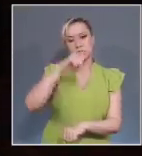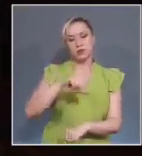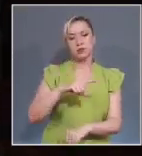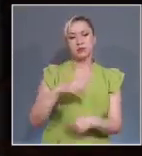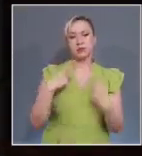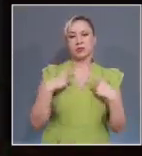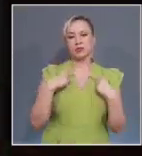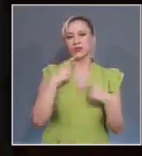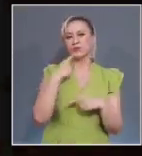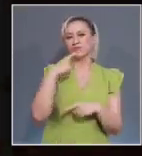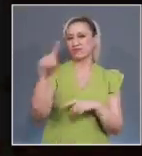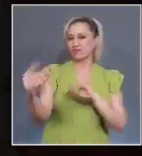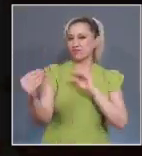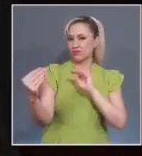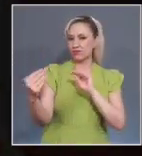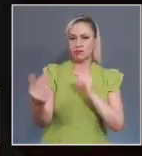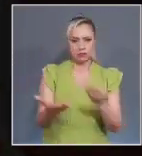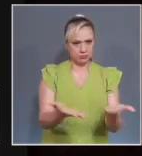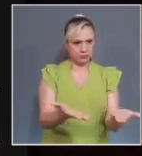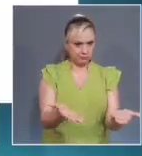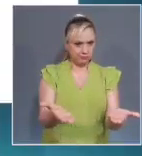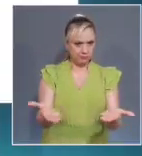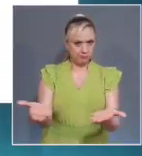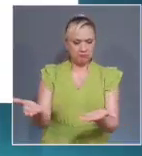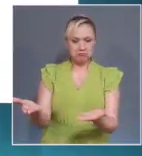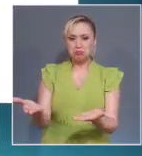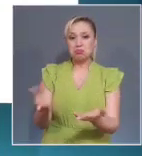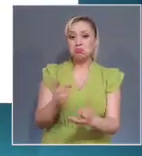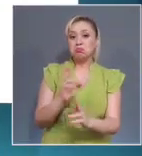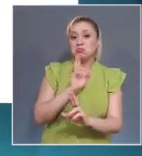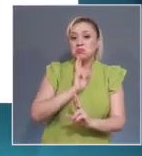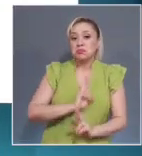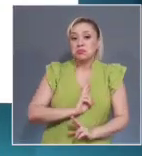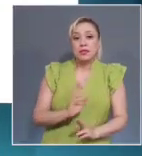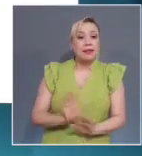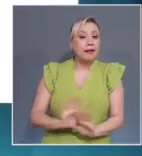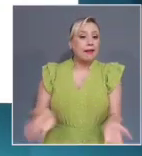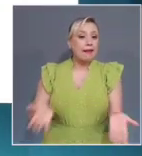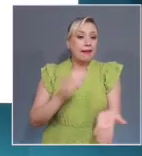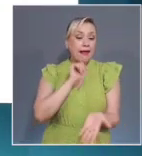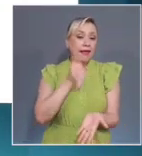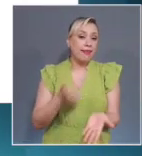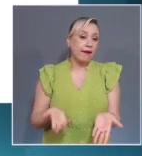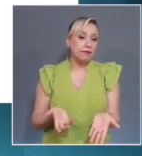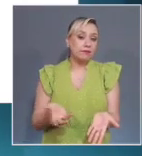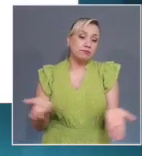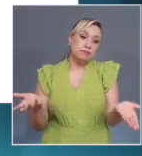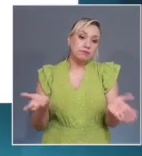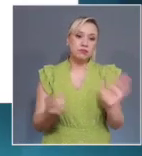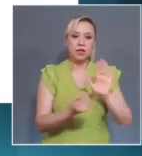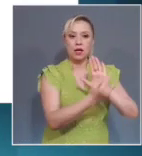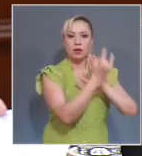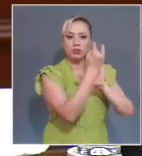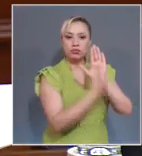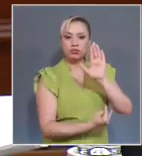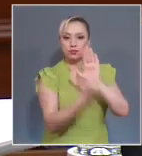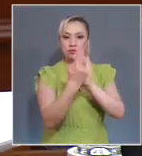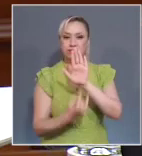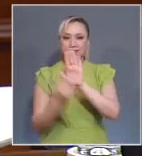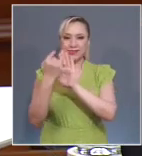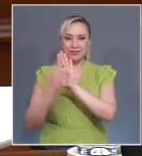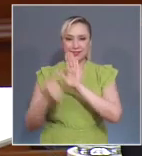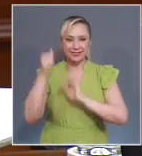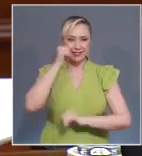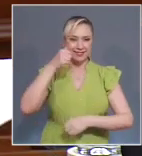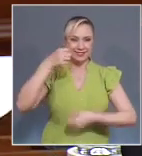alegatos finales sin que se haya recibido respuesta. En un acuerdo publicado en los estrados electrónicos de la Suprema Corte, el ministro